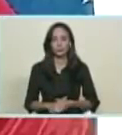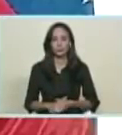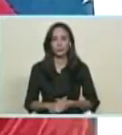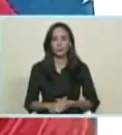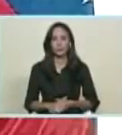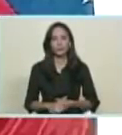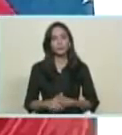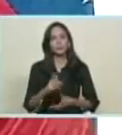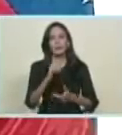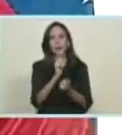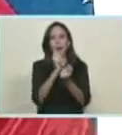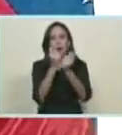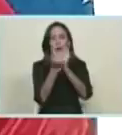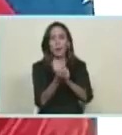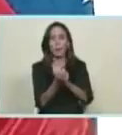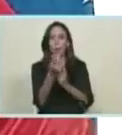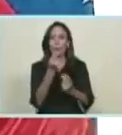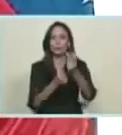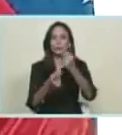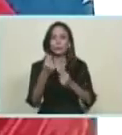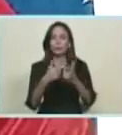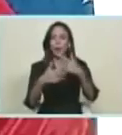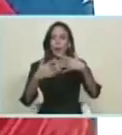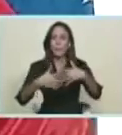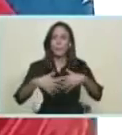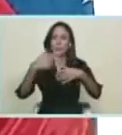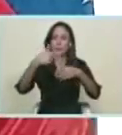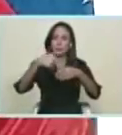Se impuso un modelo económico basado en la renta petrolera.